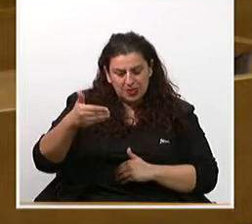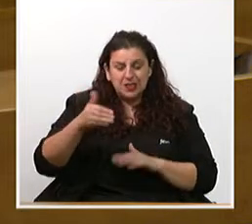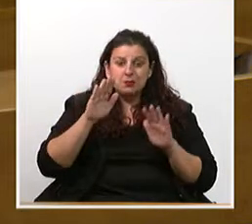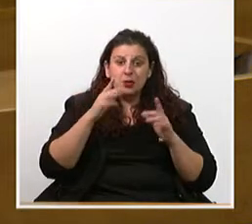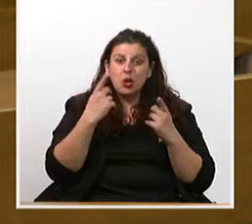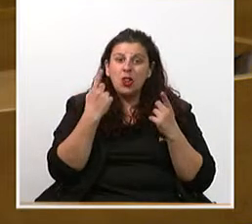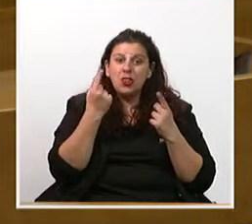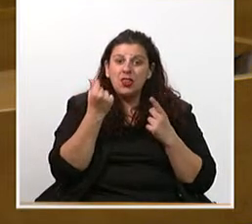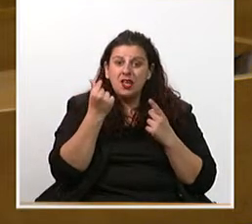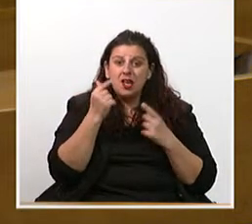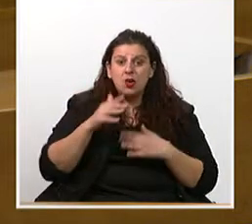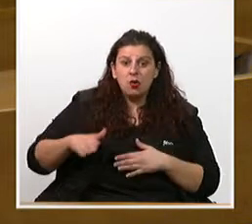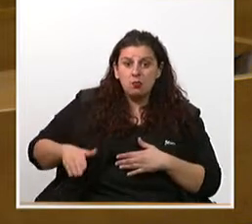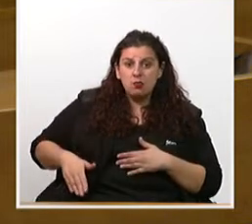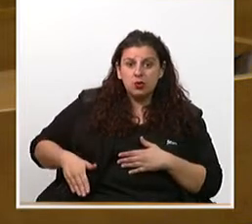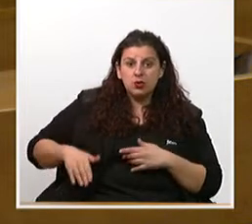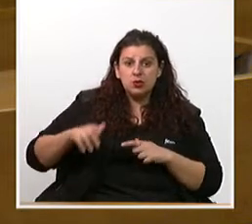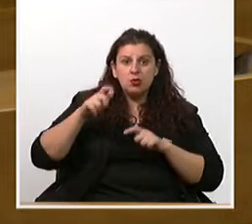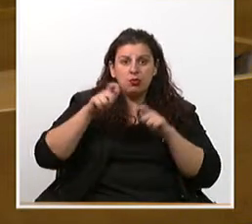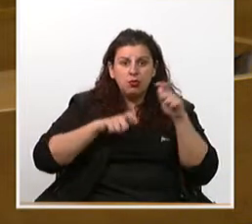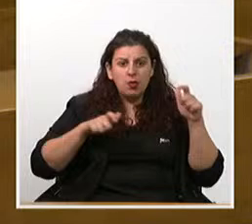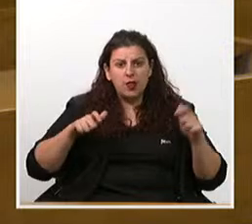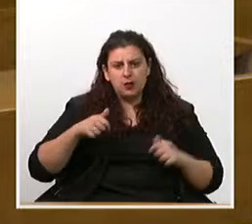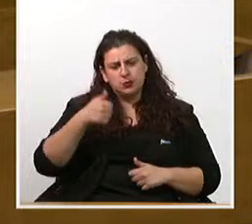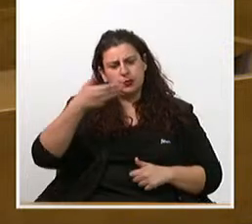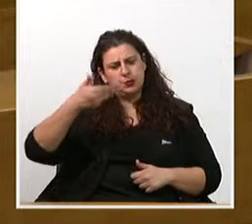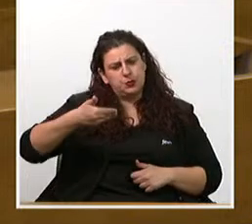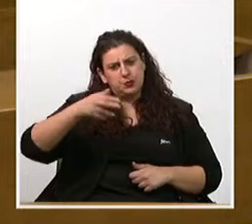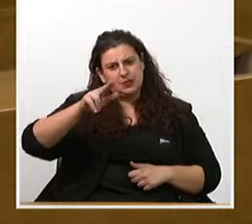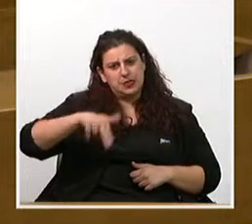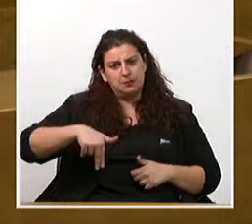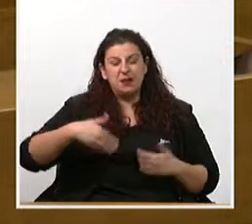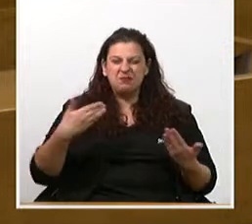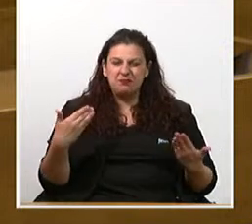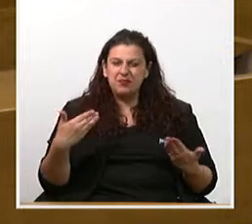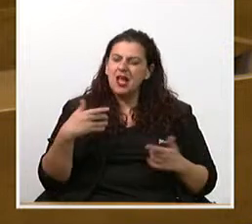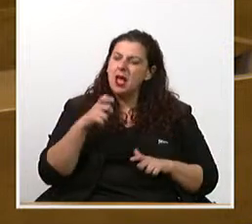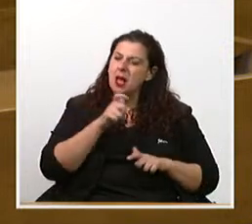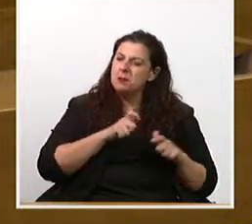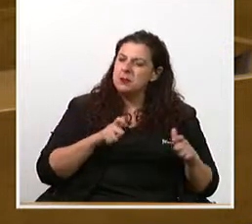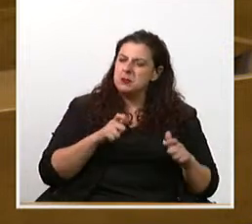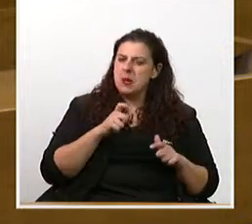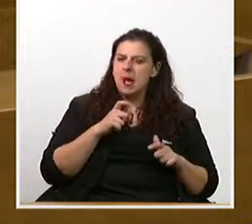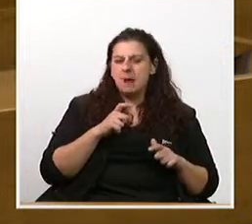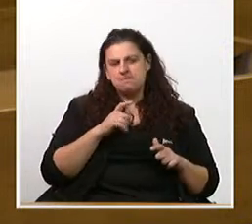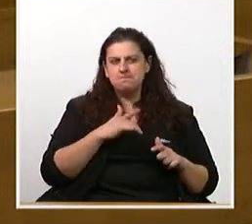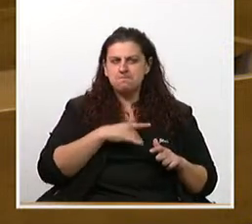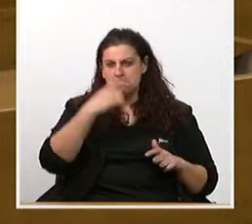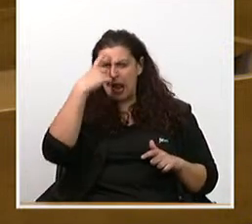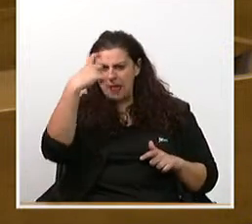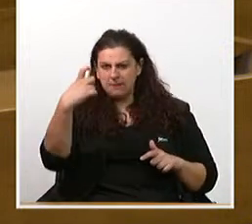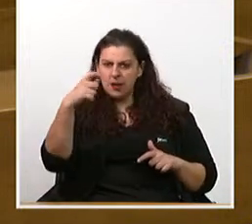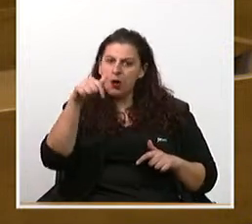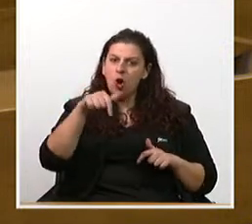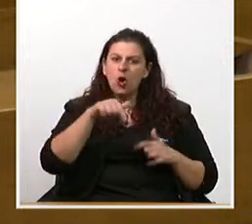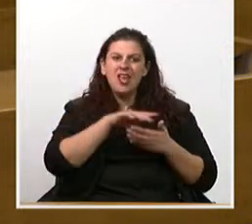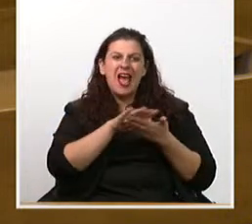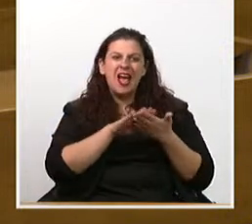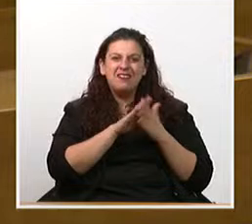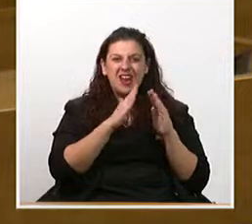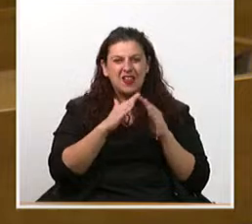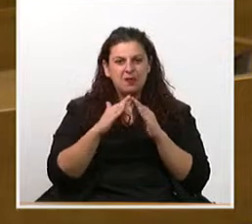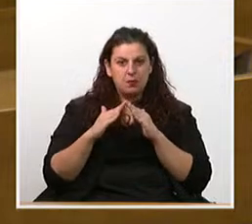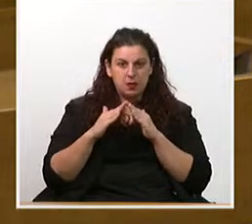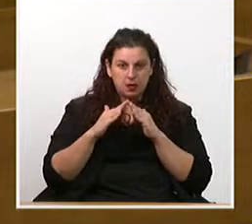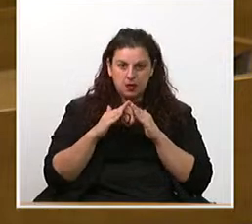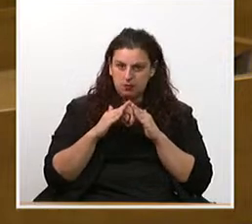de los ciudadanos también y solo personas con Mala Fe pueden hablar hoy sobre viviendas